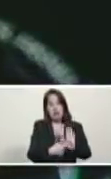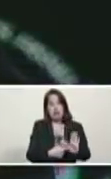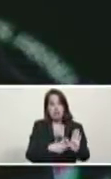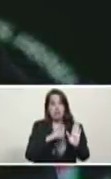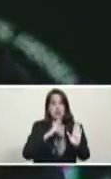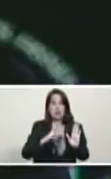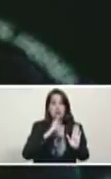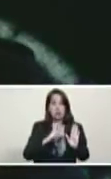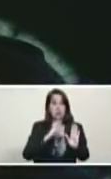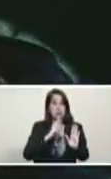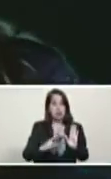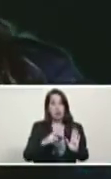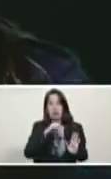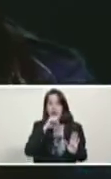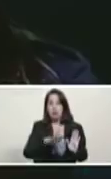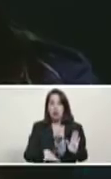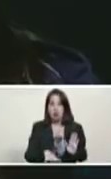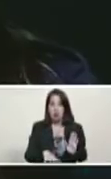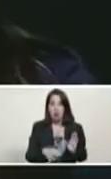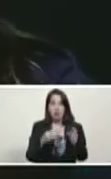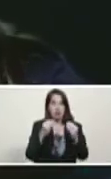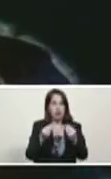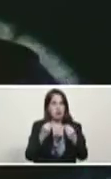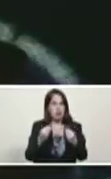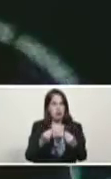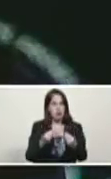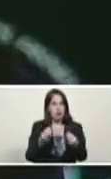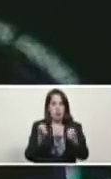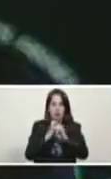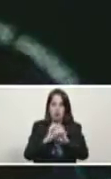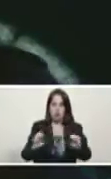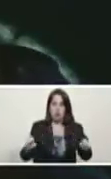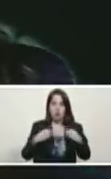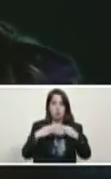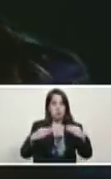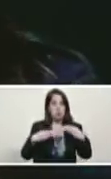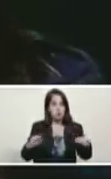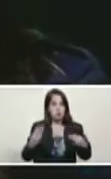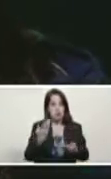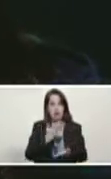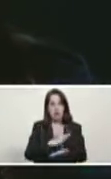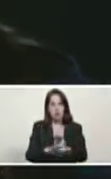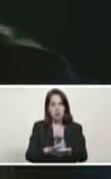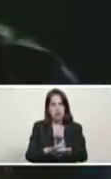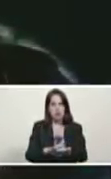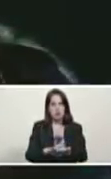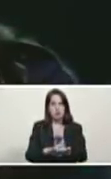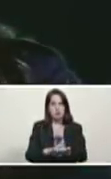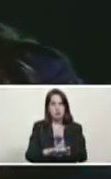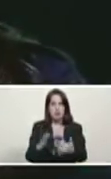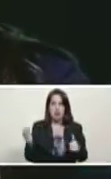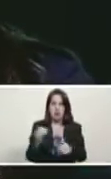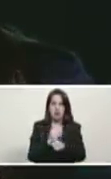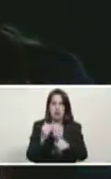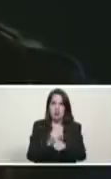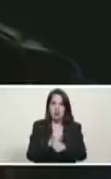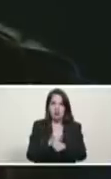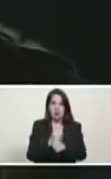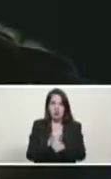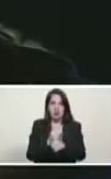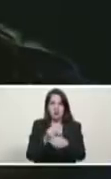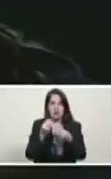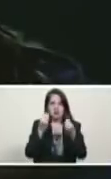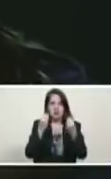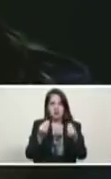historia al universalizar la educación pública y gratuita consiguiendo tanto la